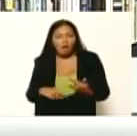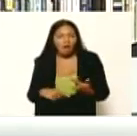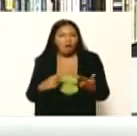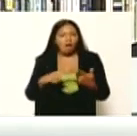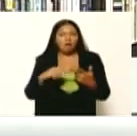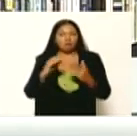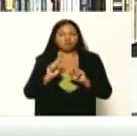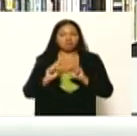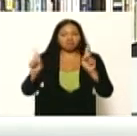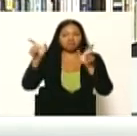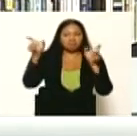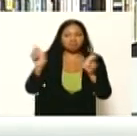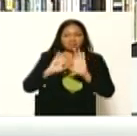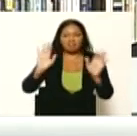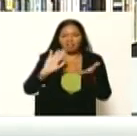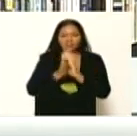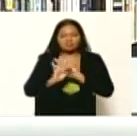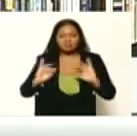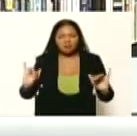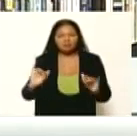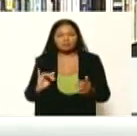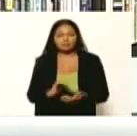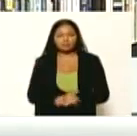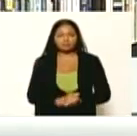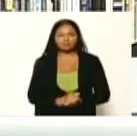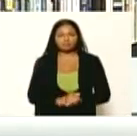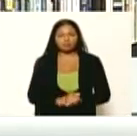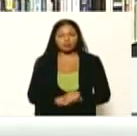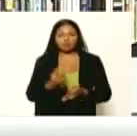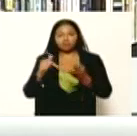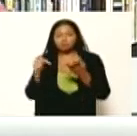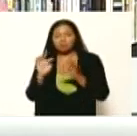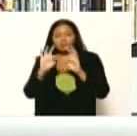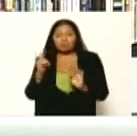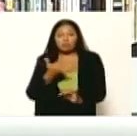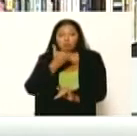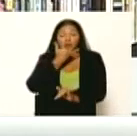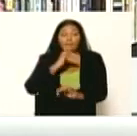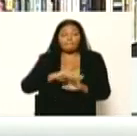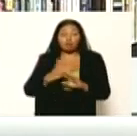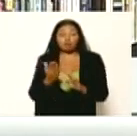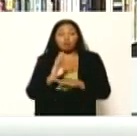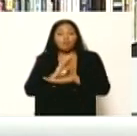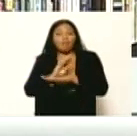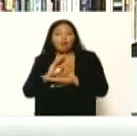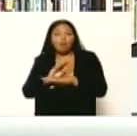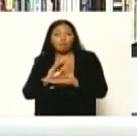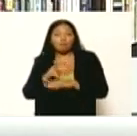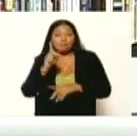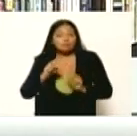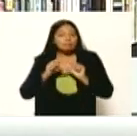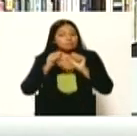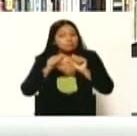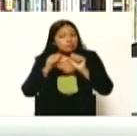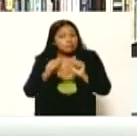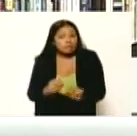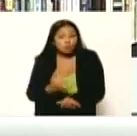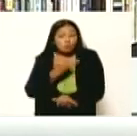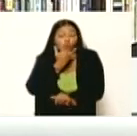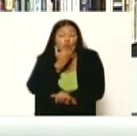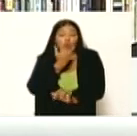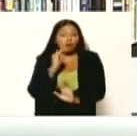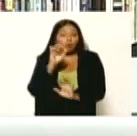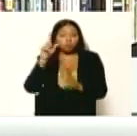eliminado el distanciamiento, hayan eliminado equivocadamente las medidas de protección.